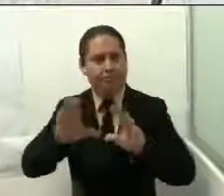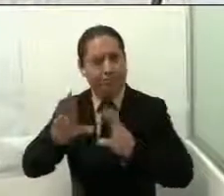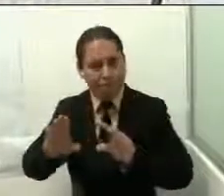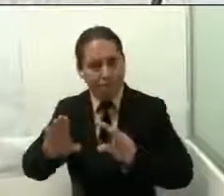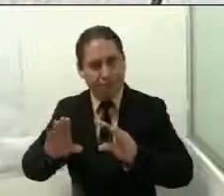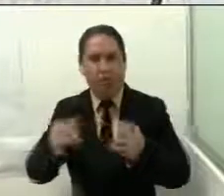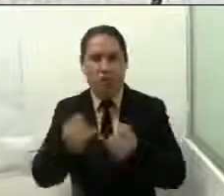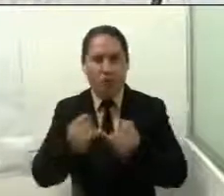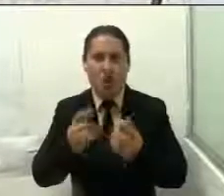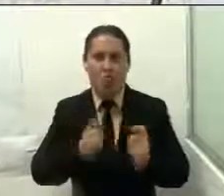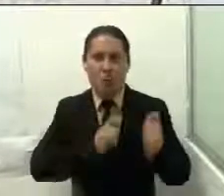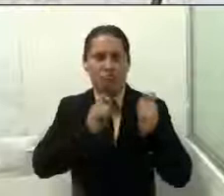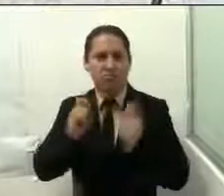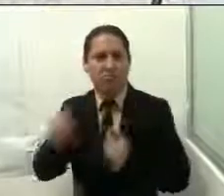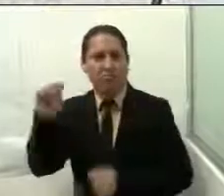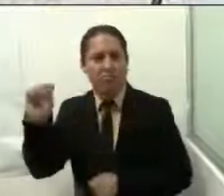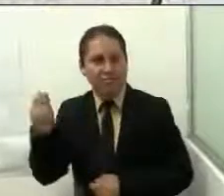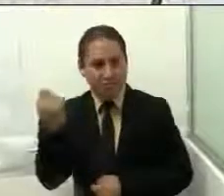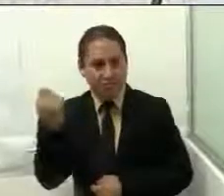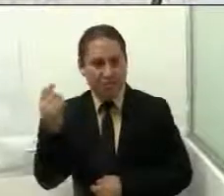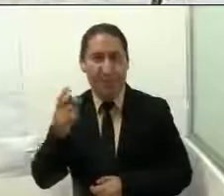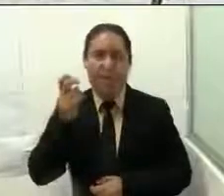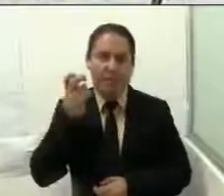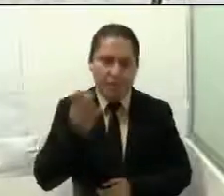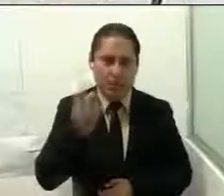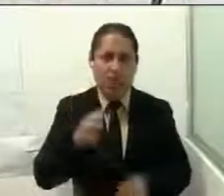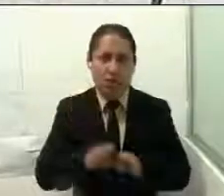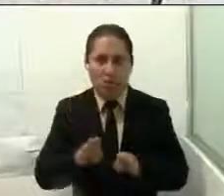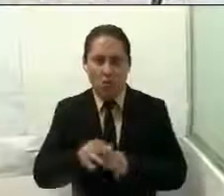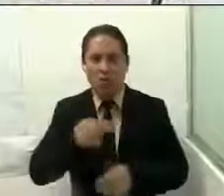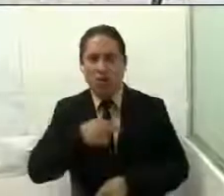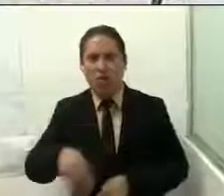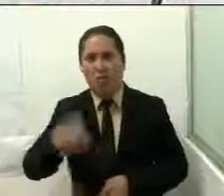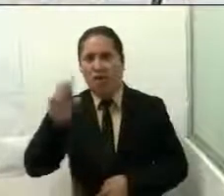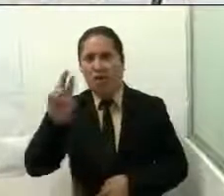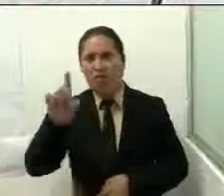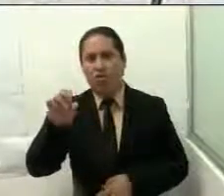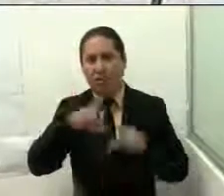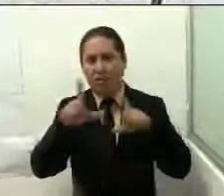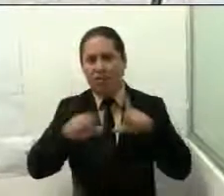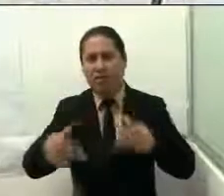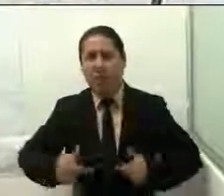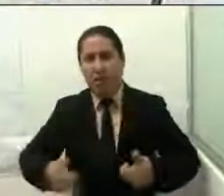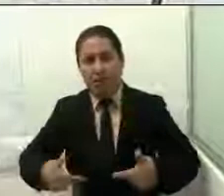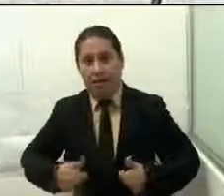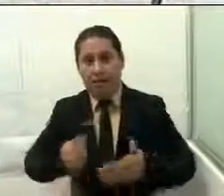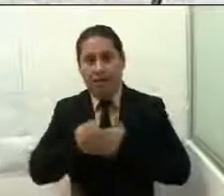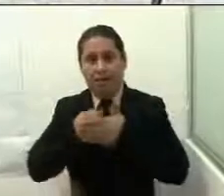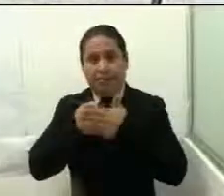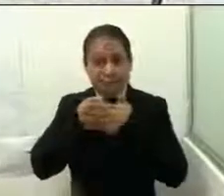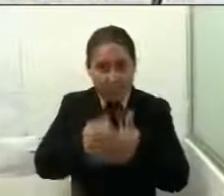tecnológica en el marco de la cruzada nacional contra el hambre el hambre se impulsó la